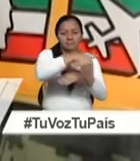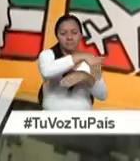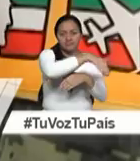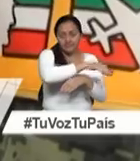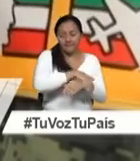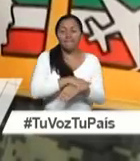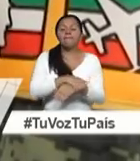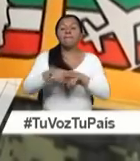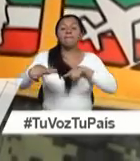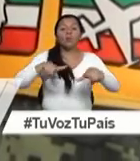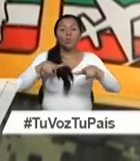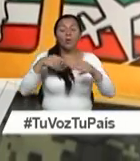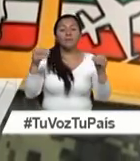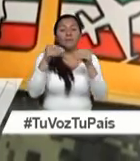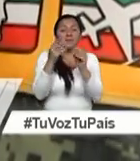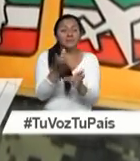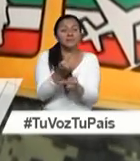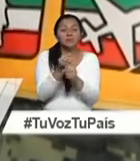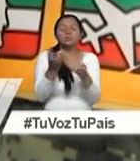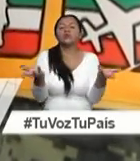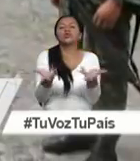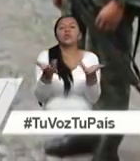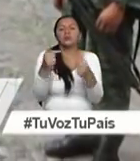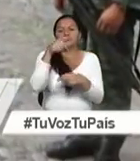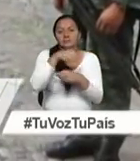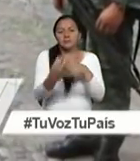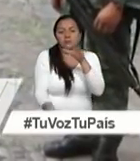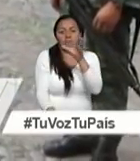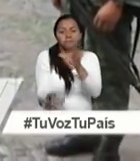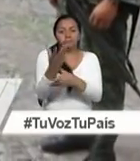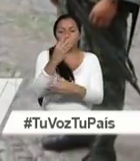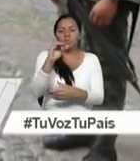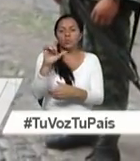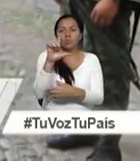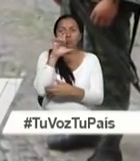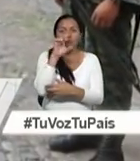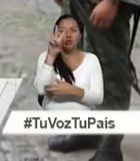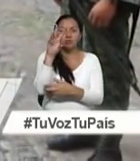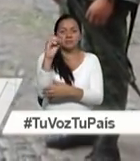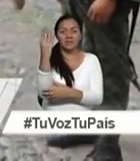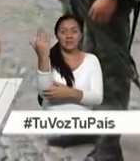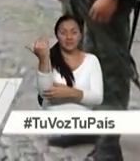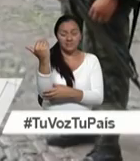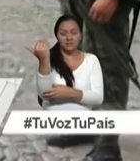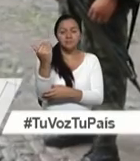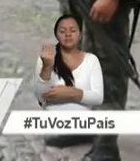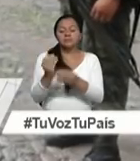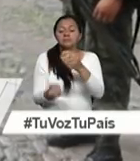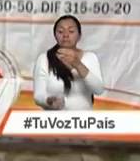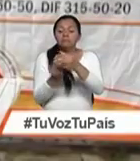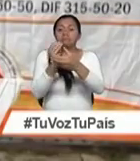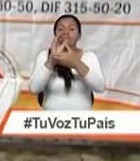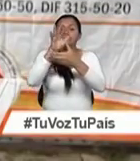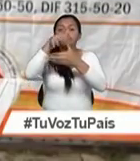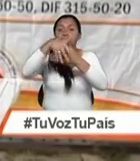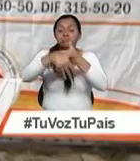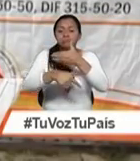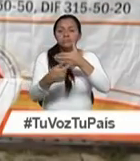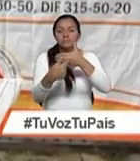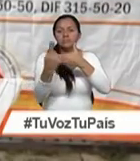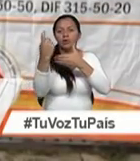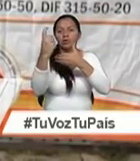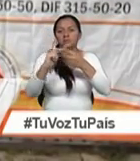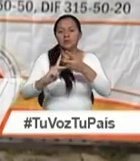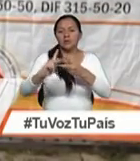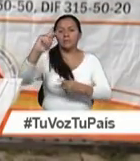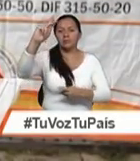Los perímetros de seguridad se establecieron de acuerdo con la erupción de julio de 2015, cuando el material arrojado por el volcán de fuego llegó a 11